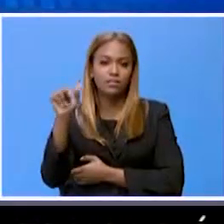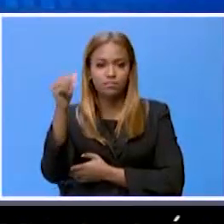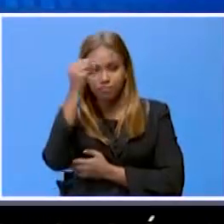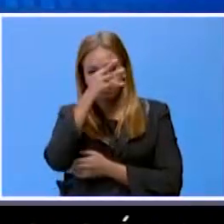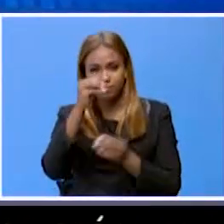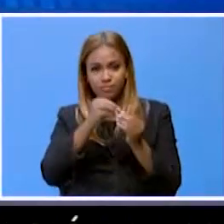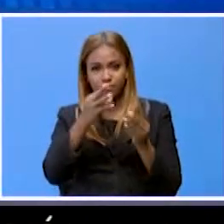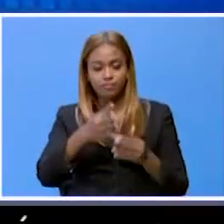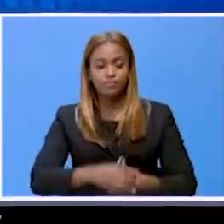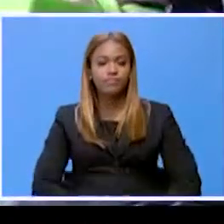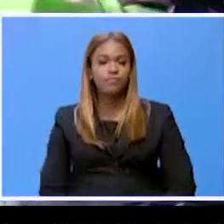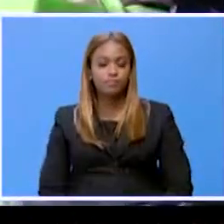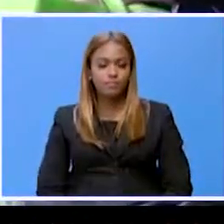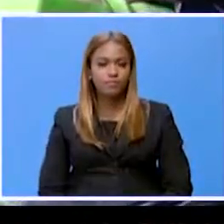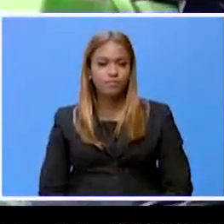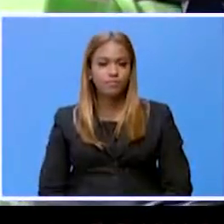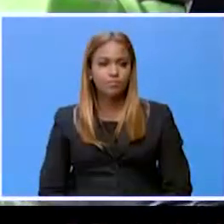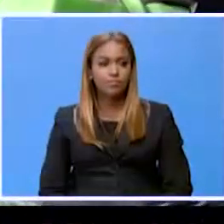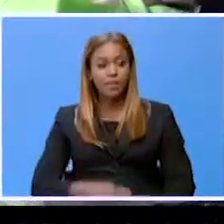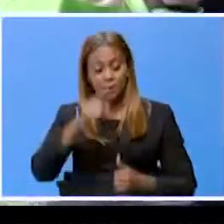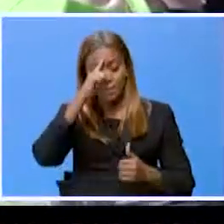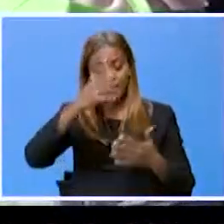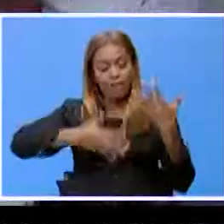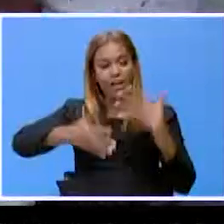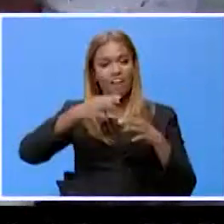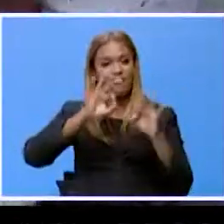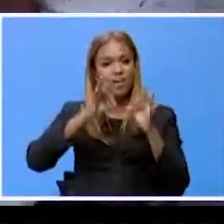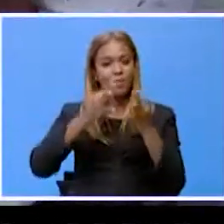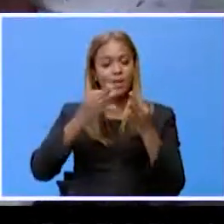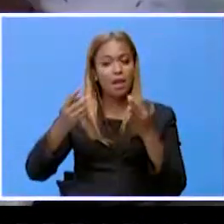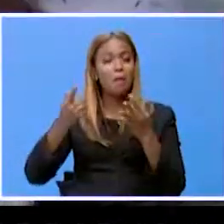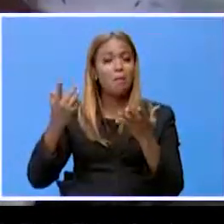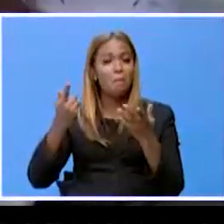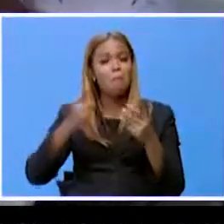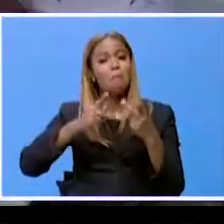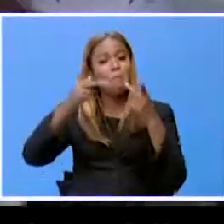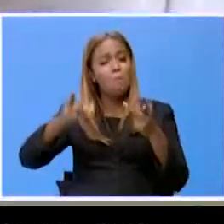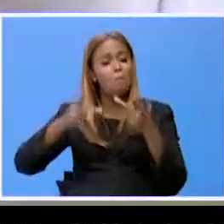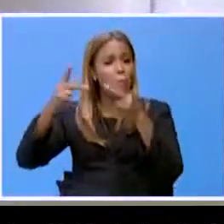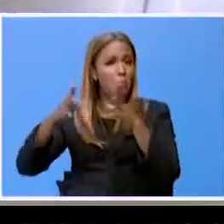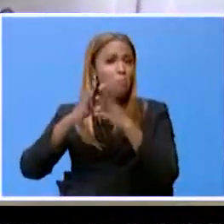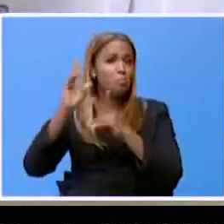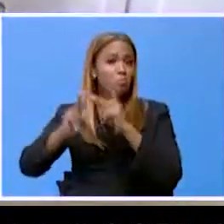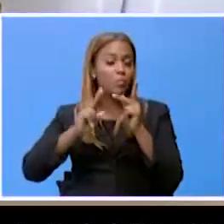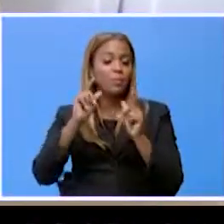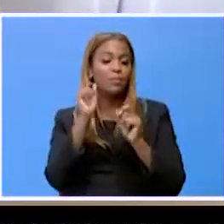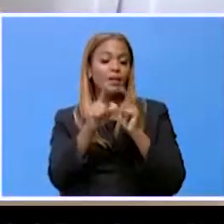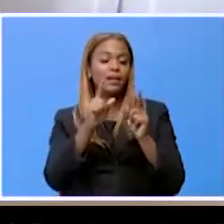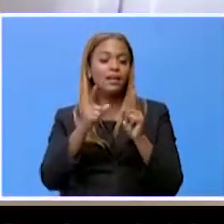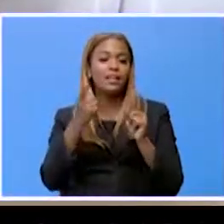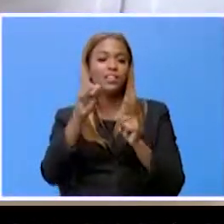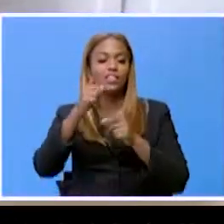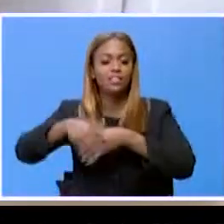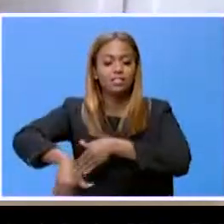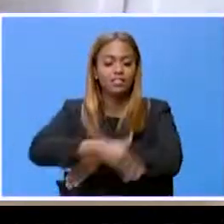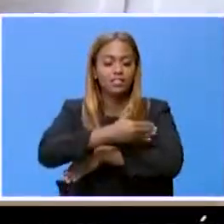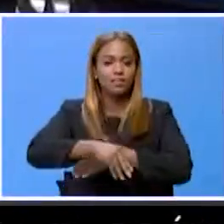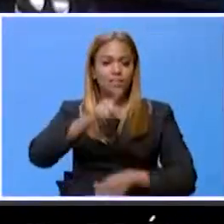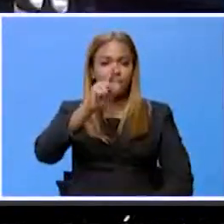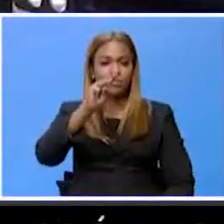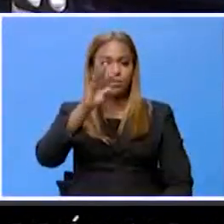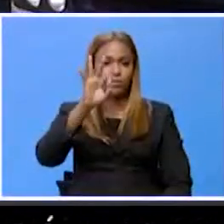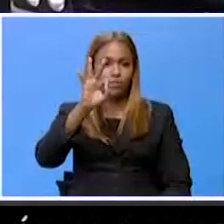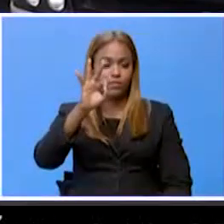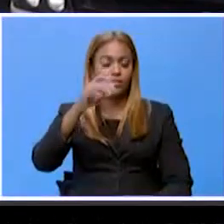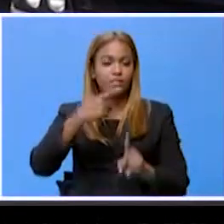detalles. Principalmente a compartir con familiares es donde dice la mayoría de pasajeros encuestados en la estación del kilómetro 9 de la autopista